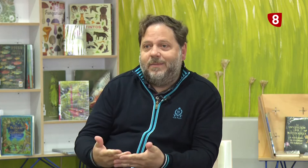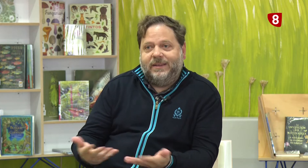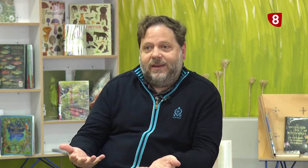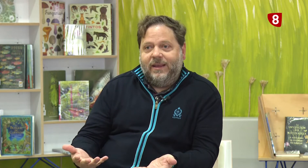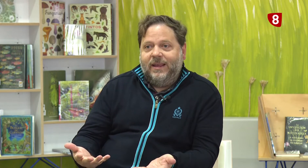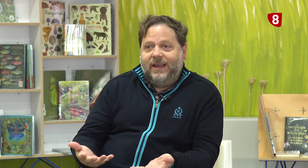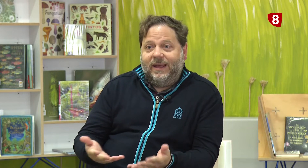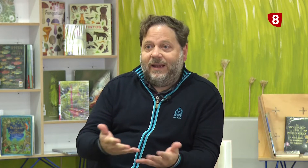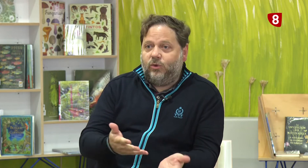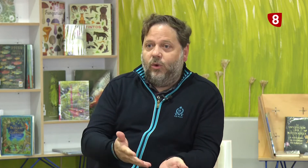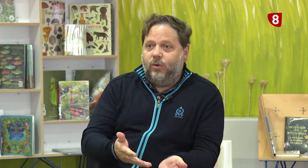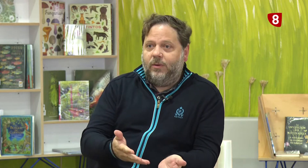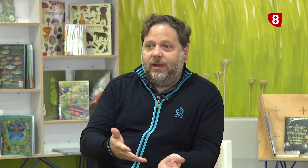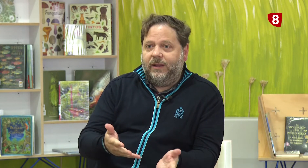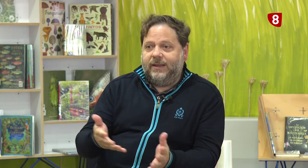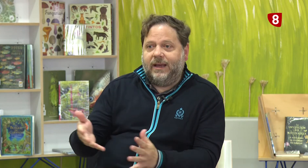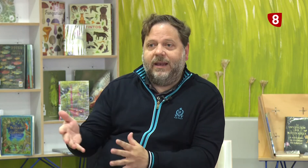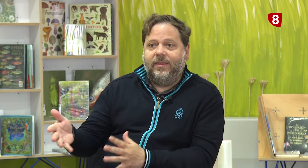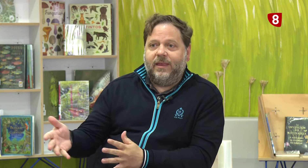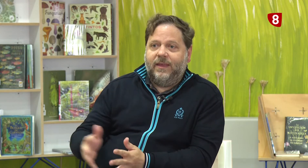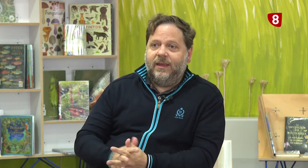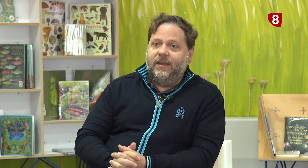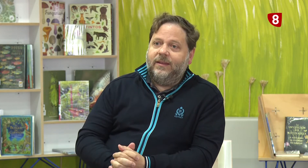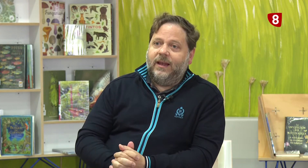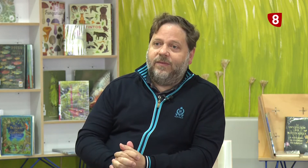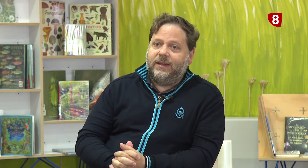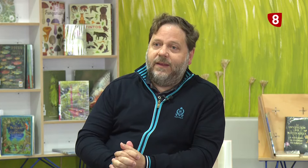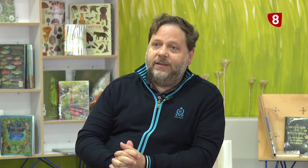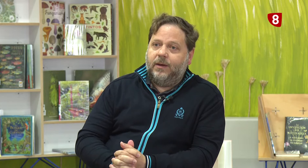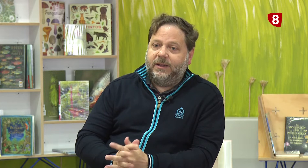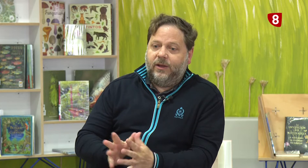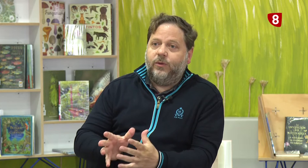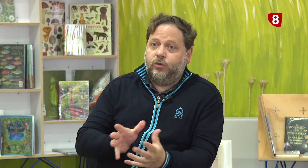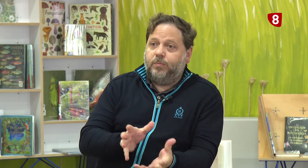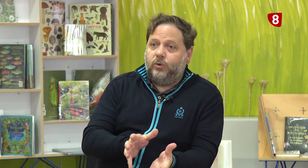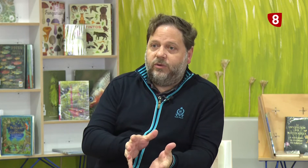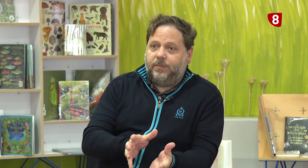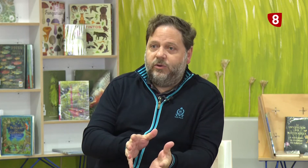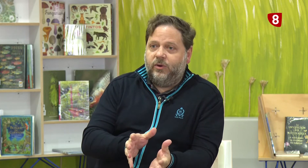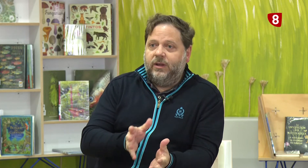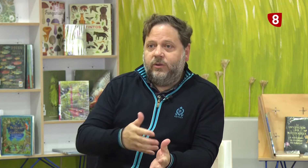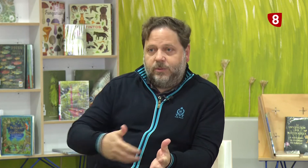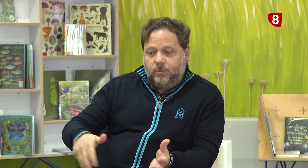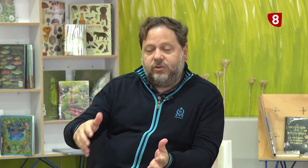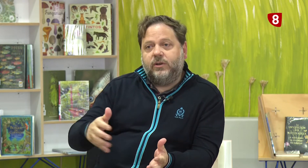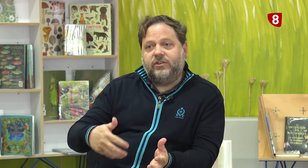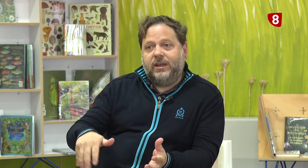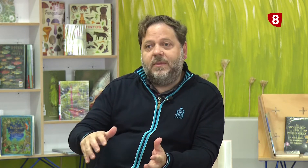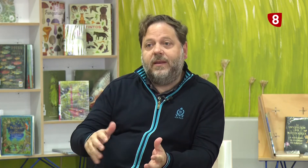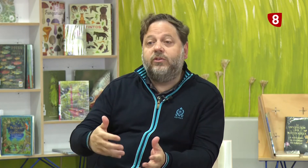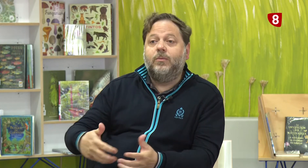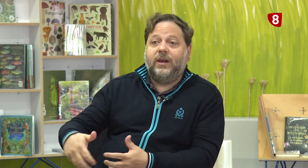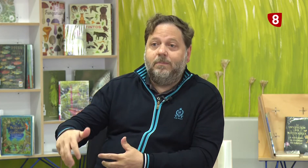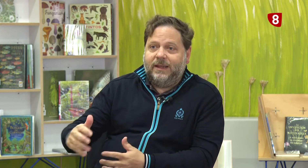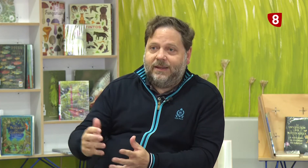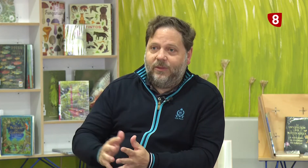entonces evidentemente era todo ante la carencia de la falta del intérprete o de otros productos de apoyo. Entonces hemos buscado otra serie